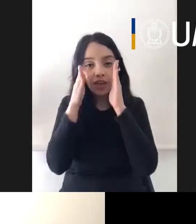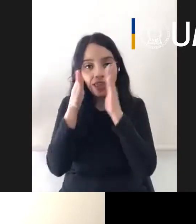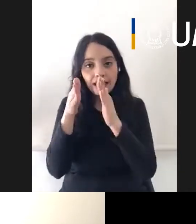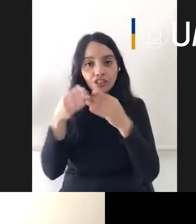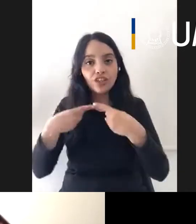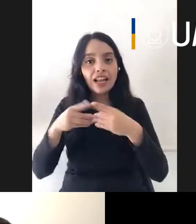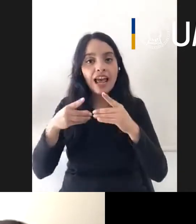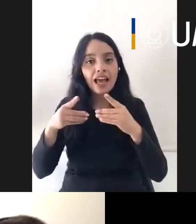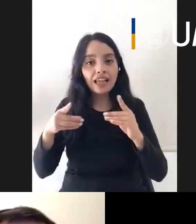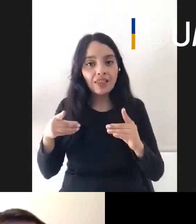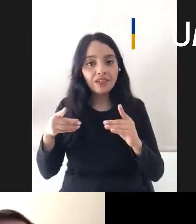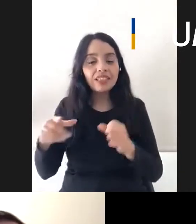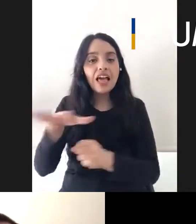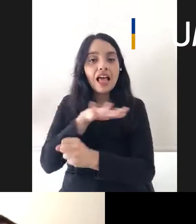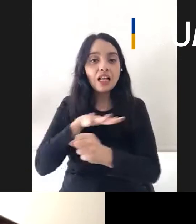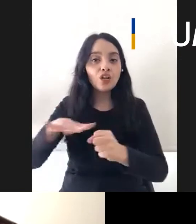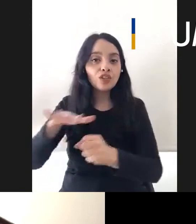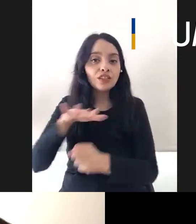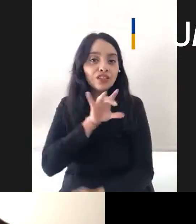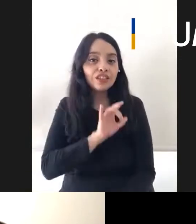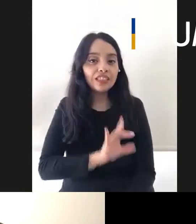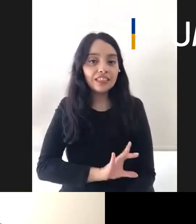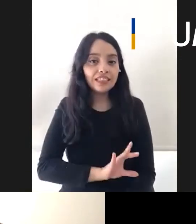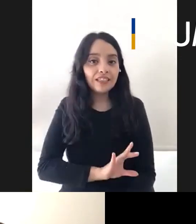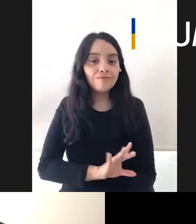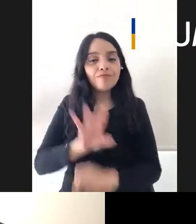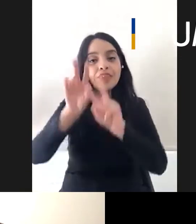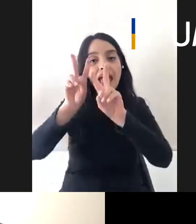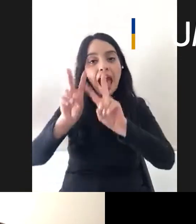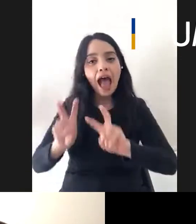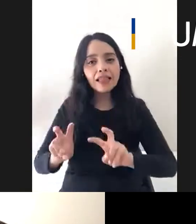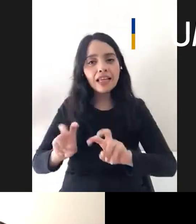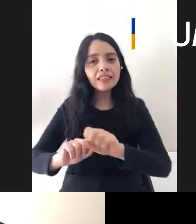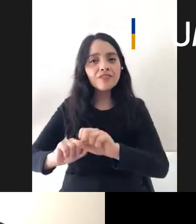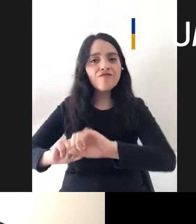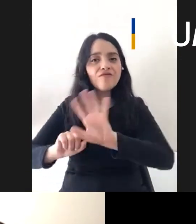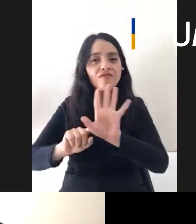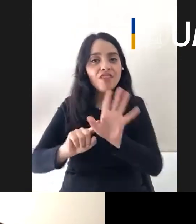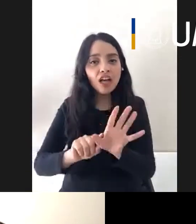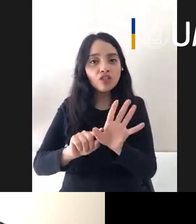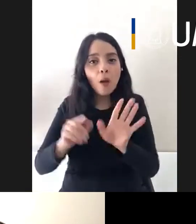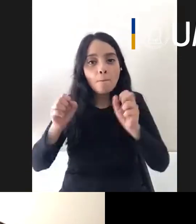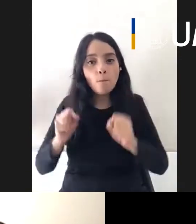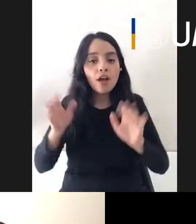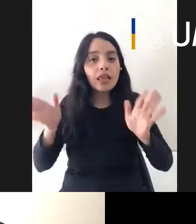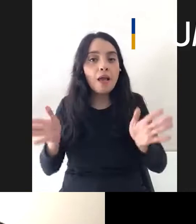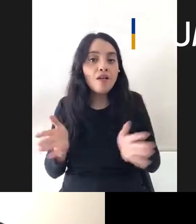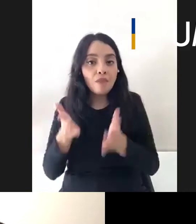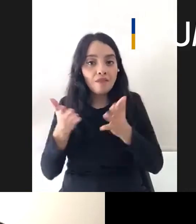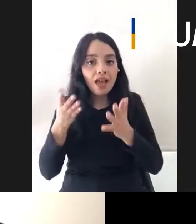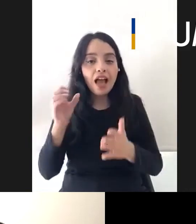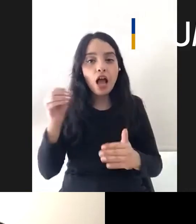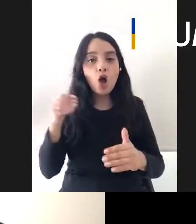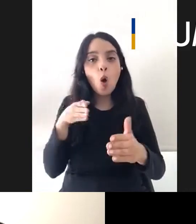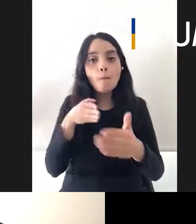el contexto chileno, análisis de los factores que facilitan y o dificultan la puesta